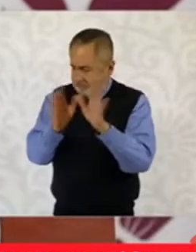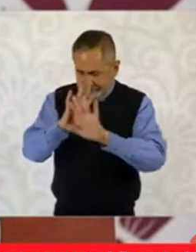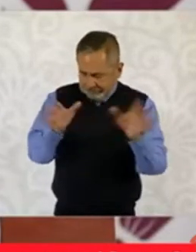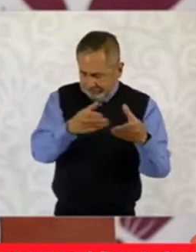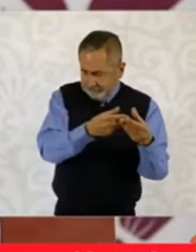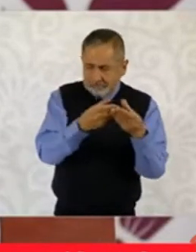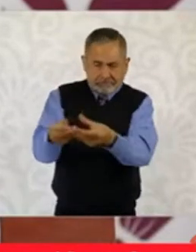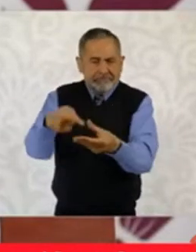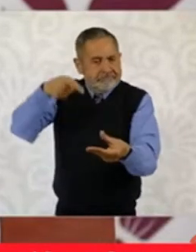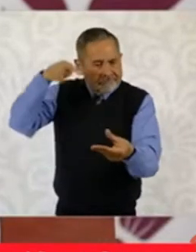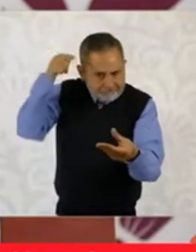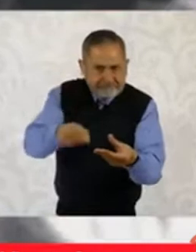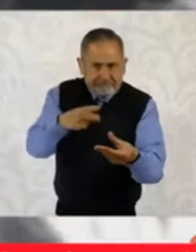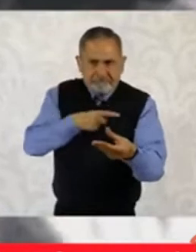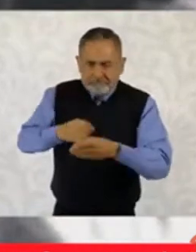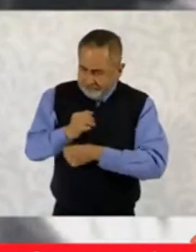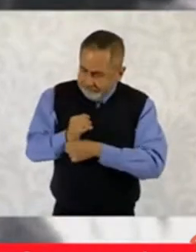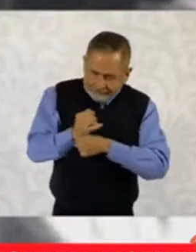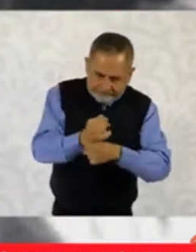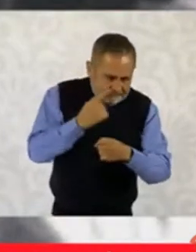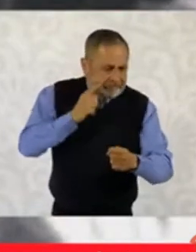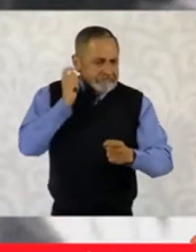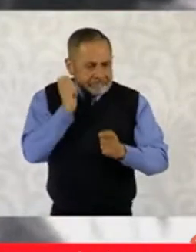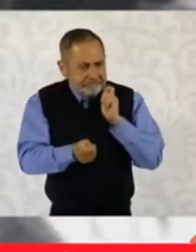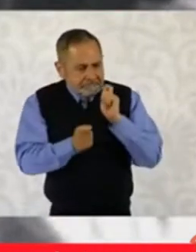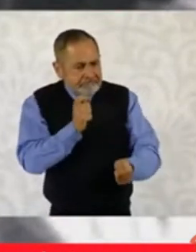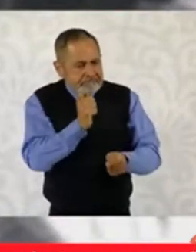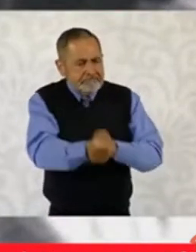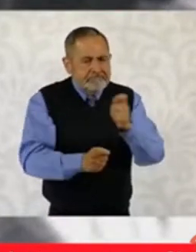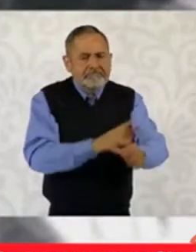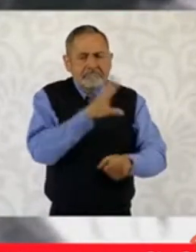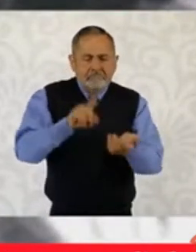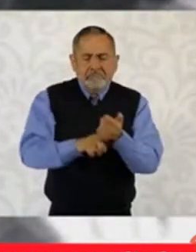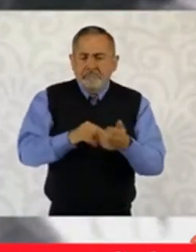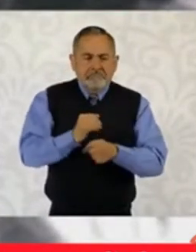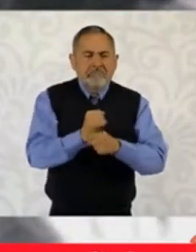Estatal, que iniciar el proceso de investigación.